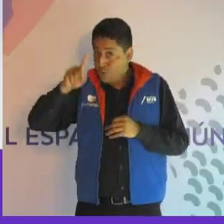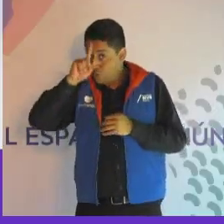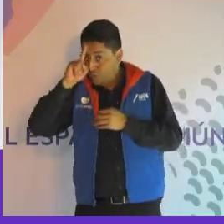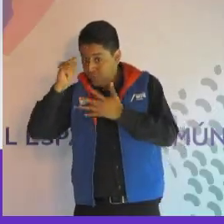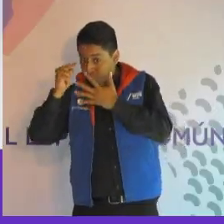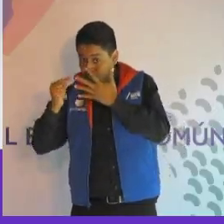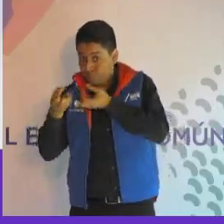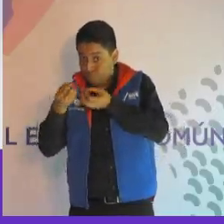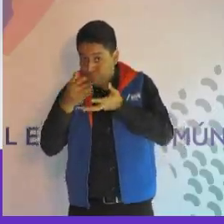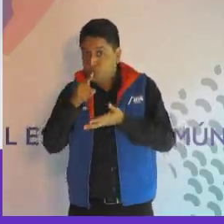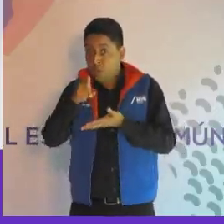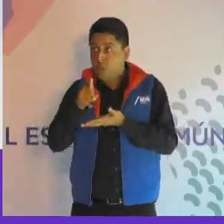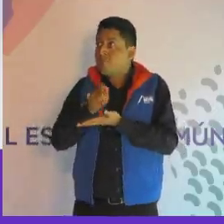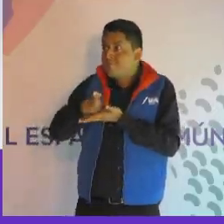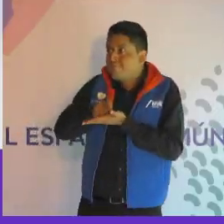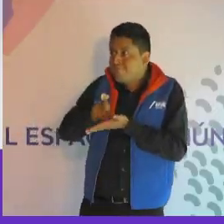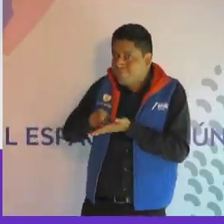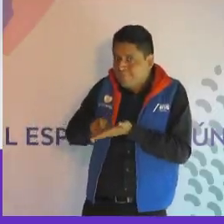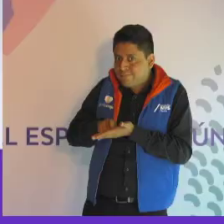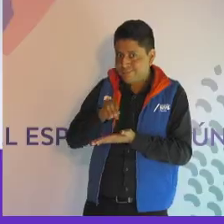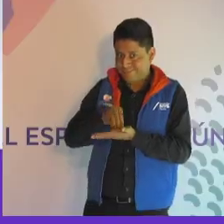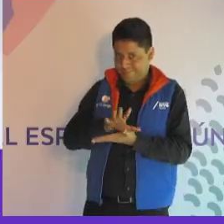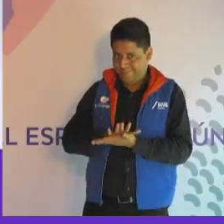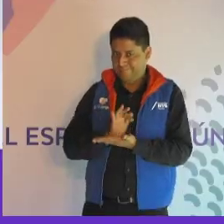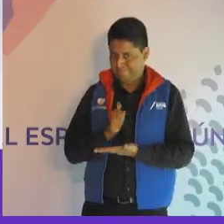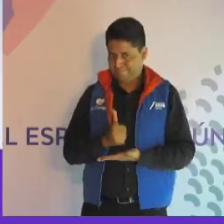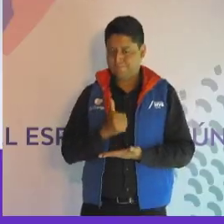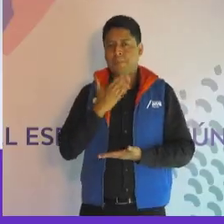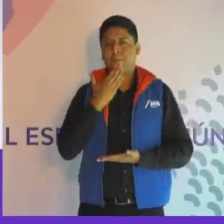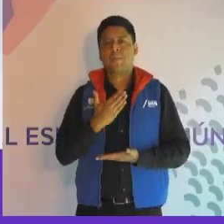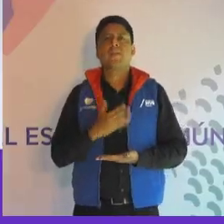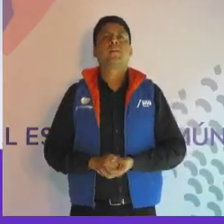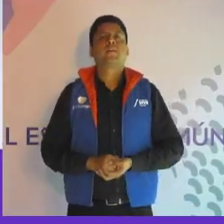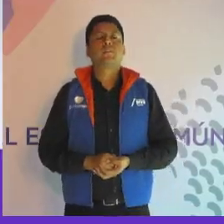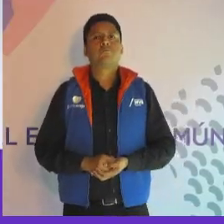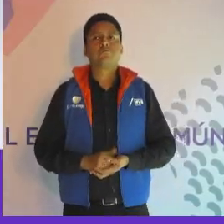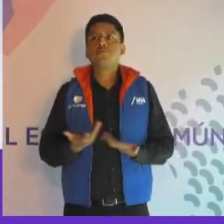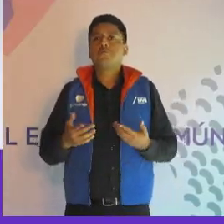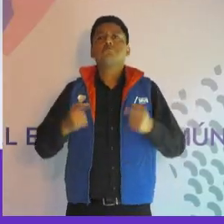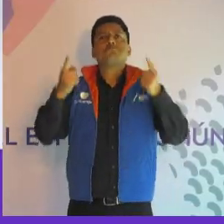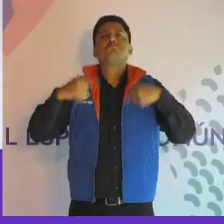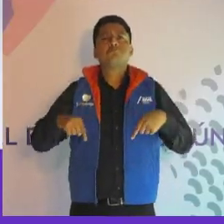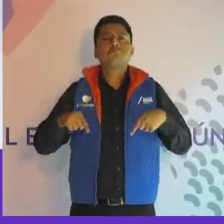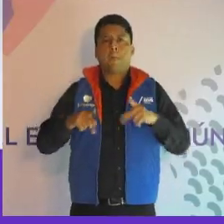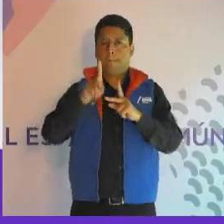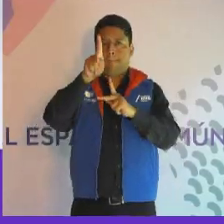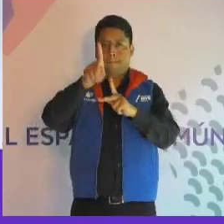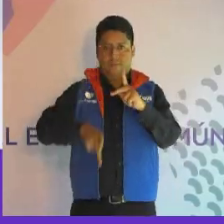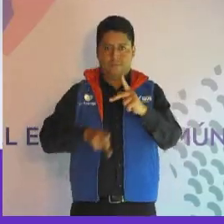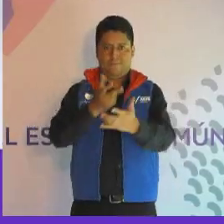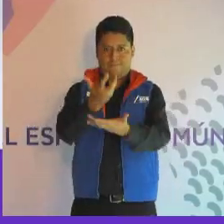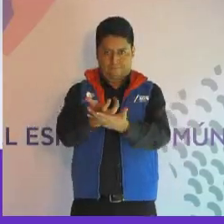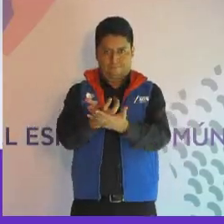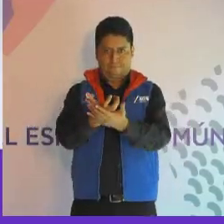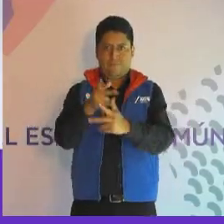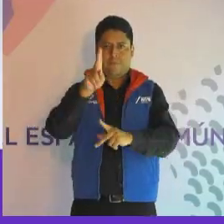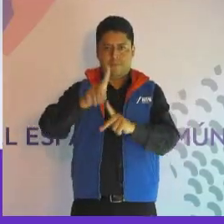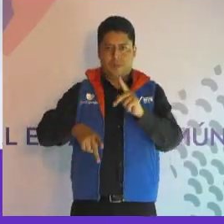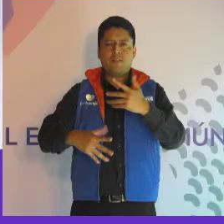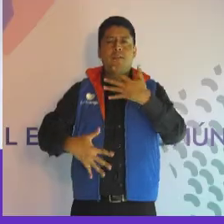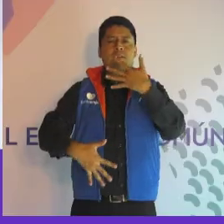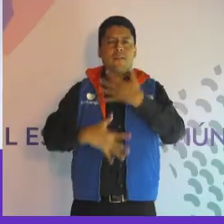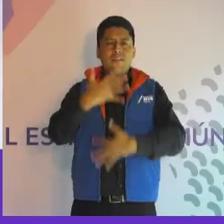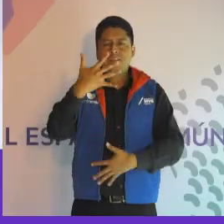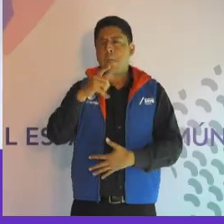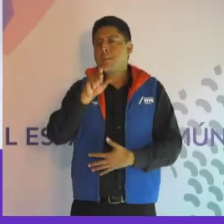Y bueno, ¿qué sigue en nuestro programa? Bueno, pues tenemos ya un receso al cual nos vamos, 15,